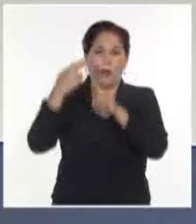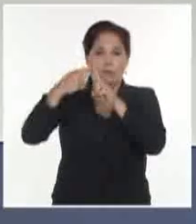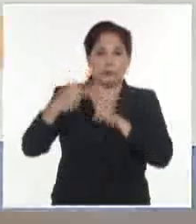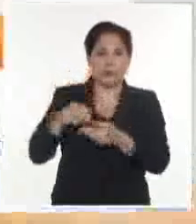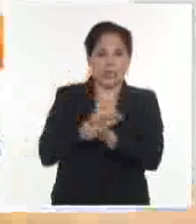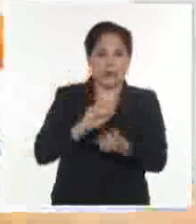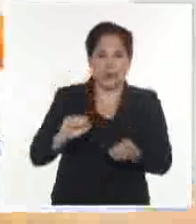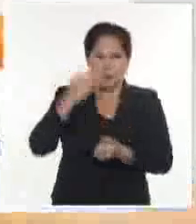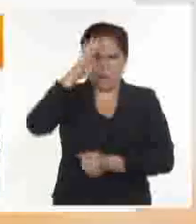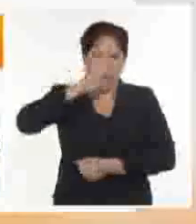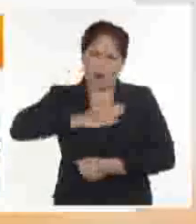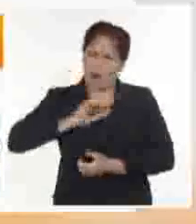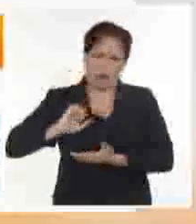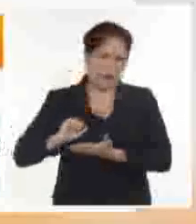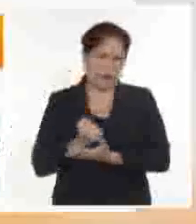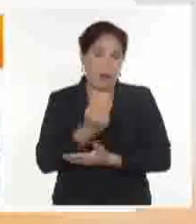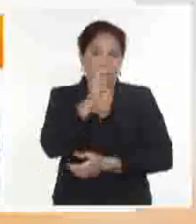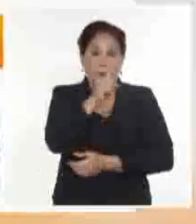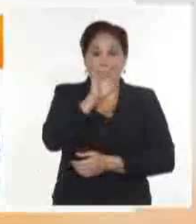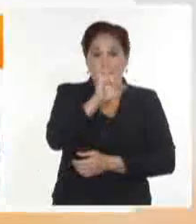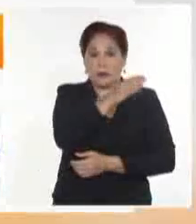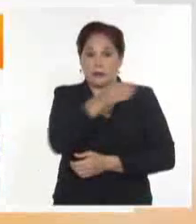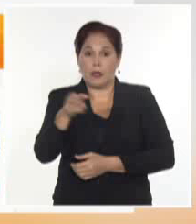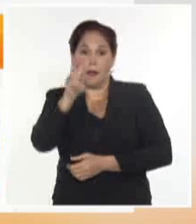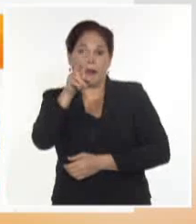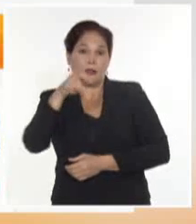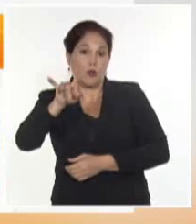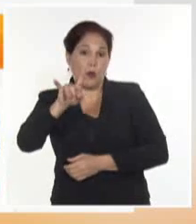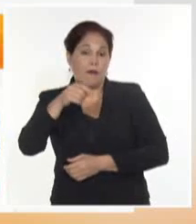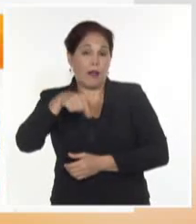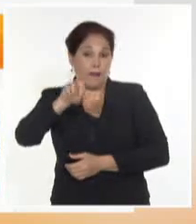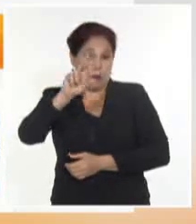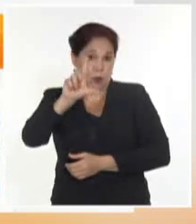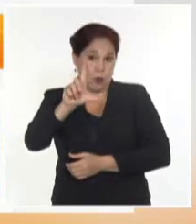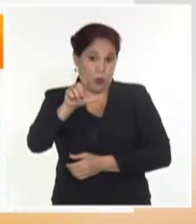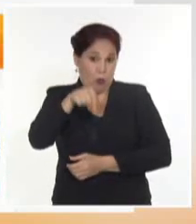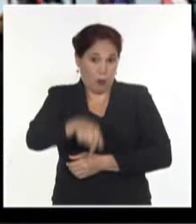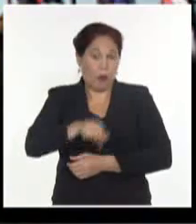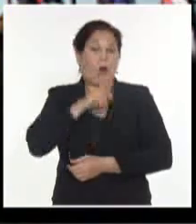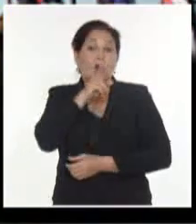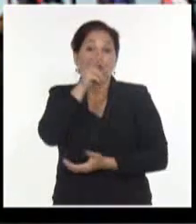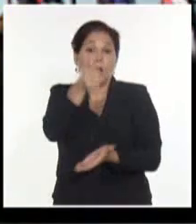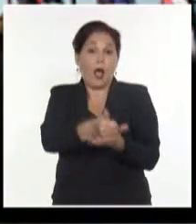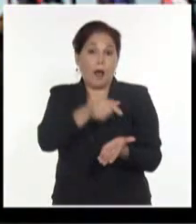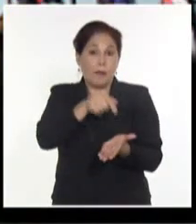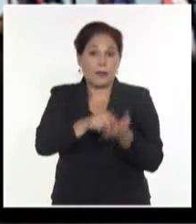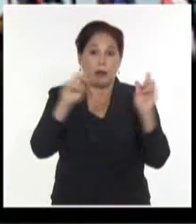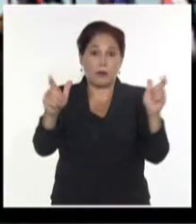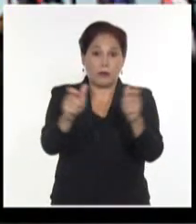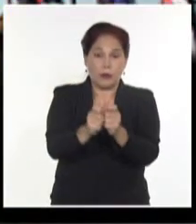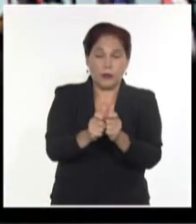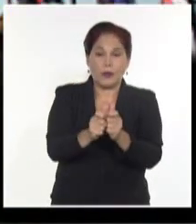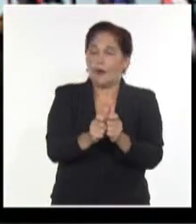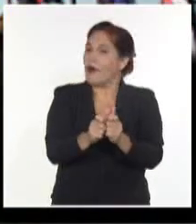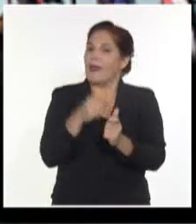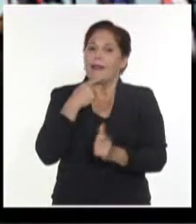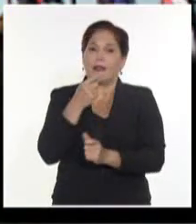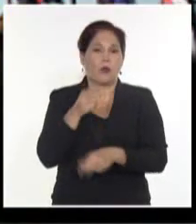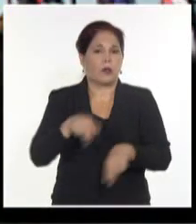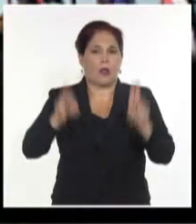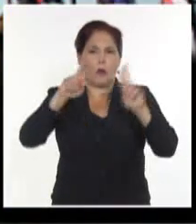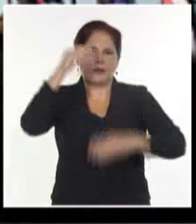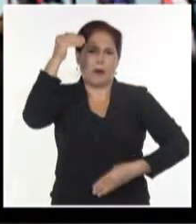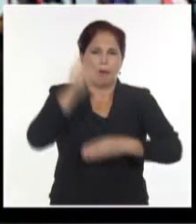terrorismo celebrado del 27 al 29 de junio en la capital de Honduras el encuentro condenó también el bloqueo impuesto por Estados Unidos